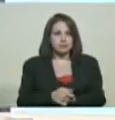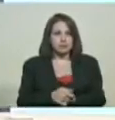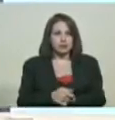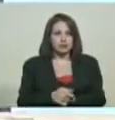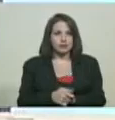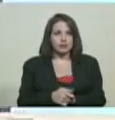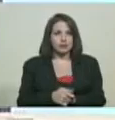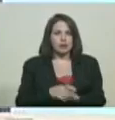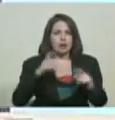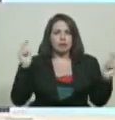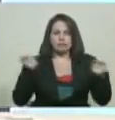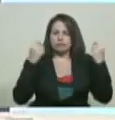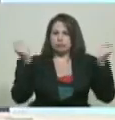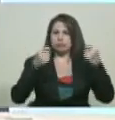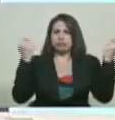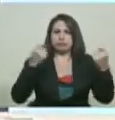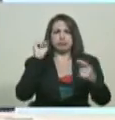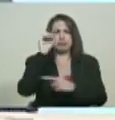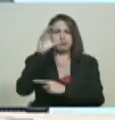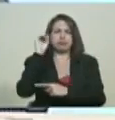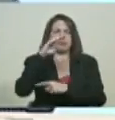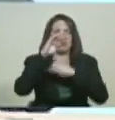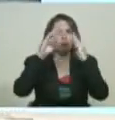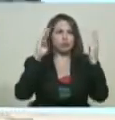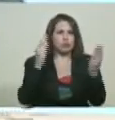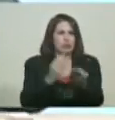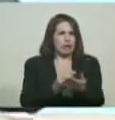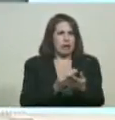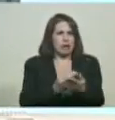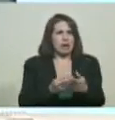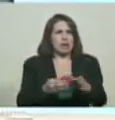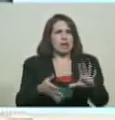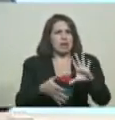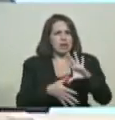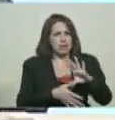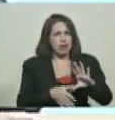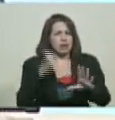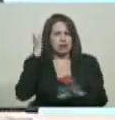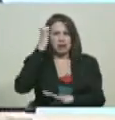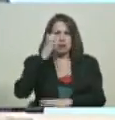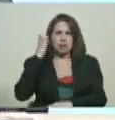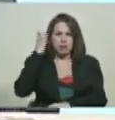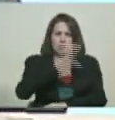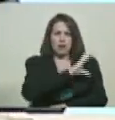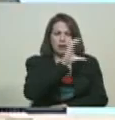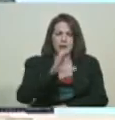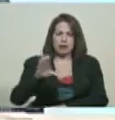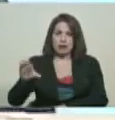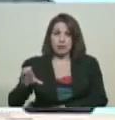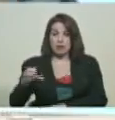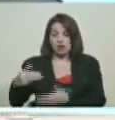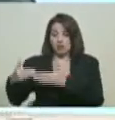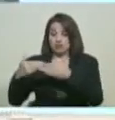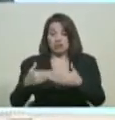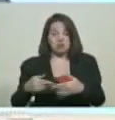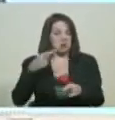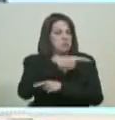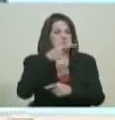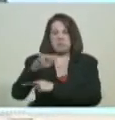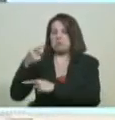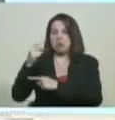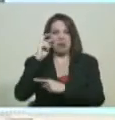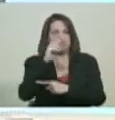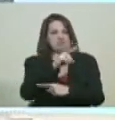la campaña mundial que impone en europa en américa latina en el caribe que imponen los eeuu una visión